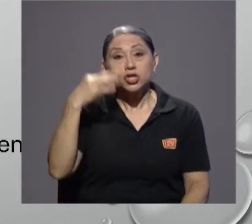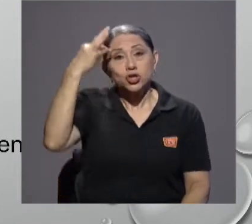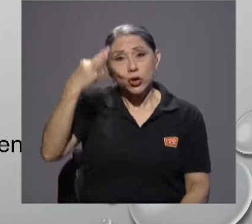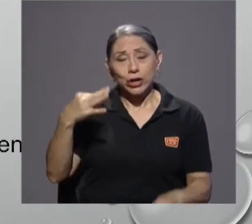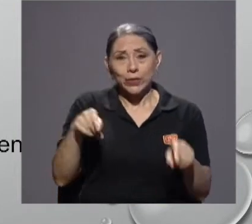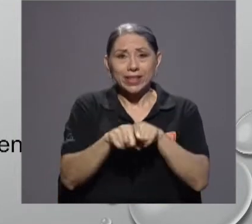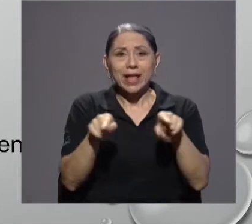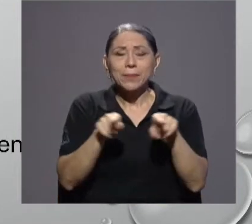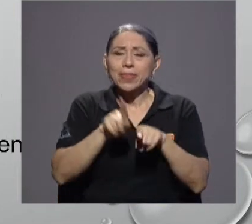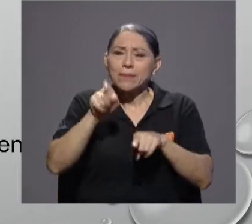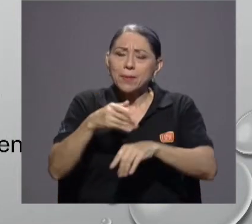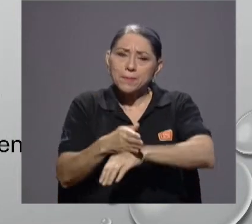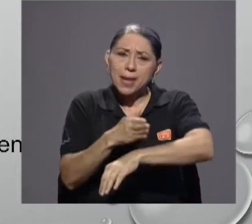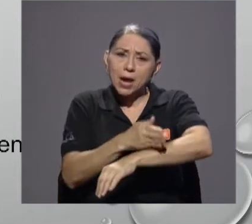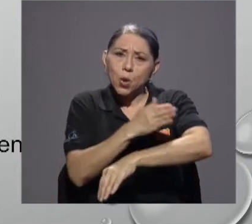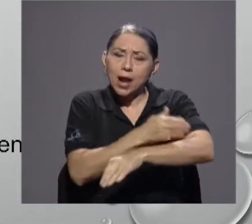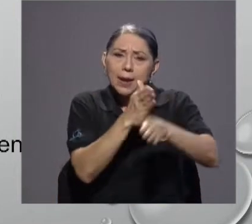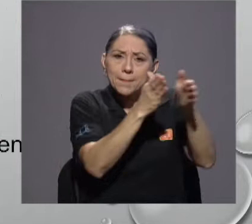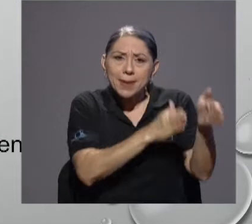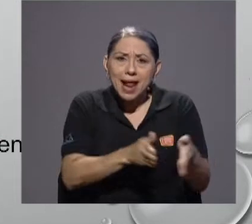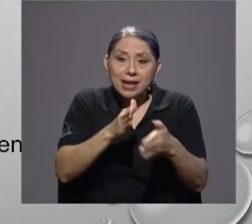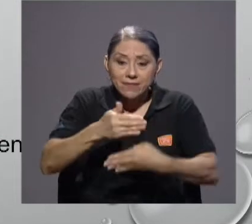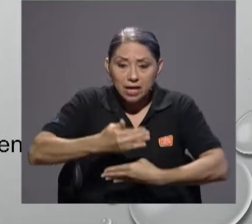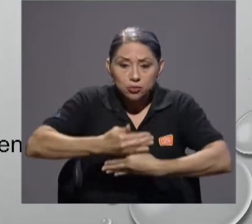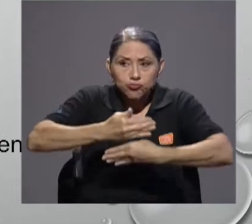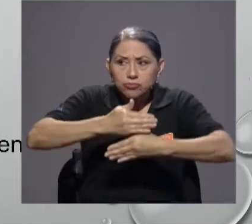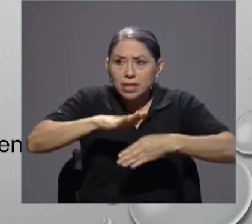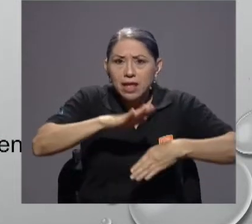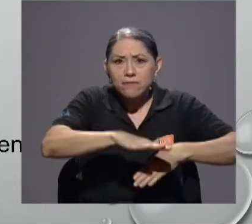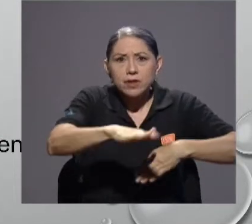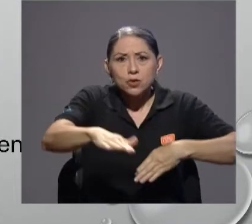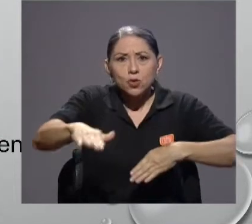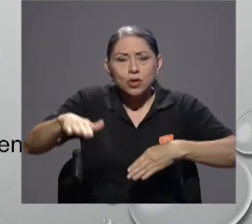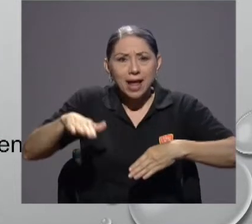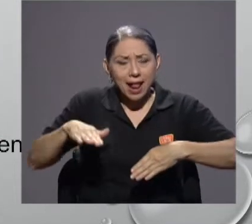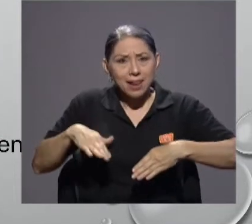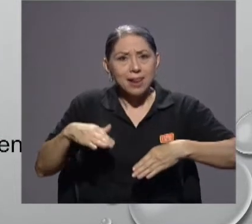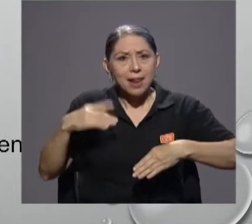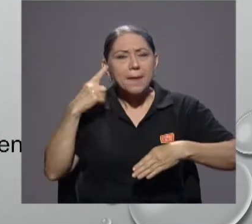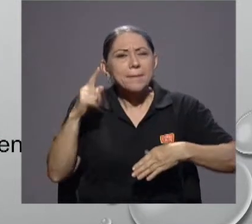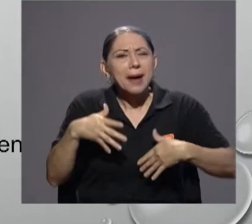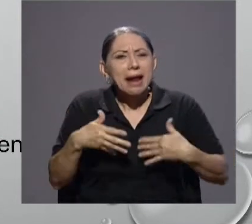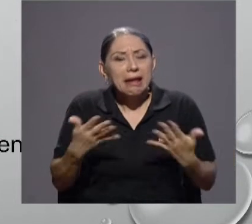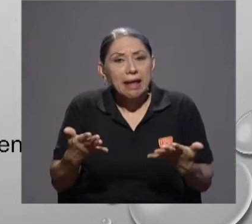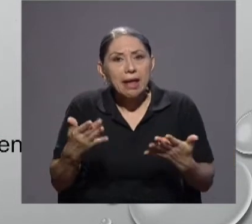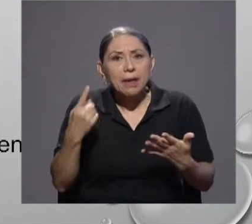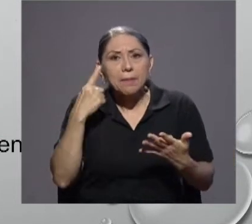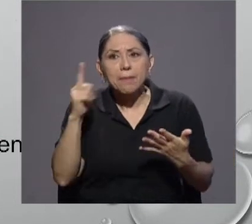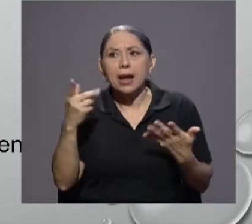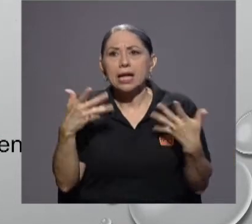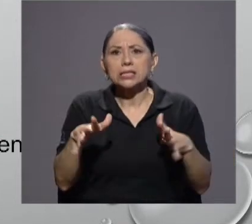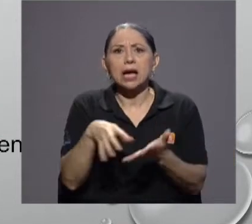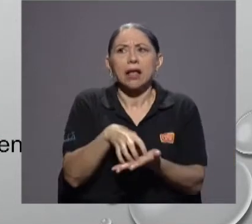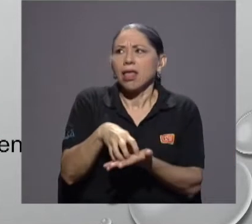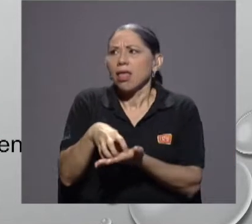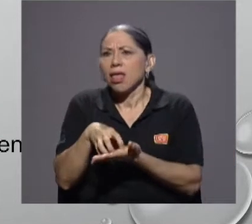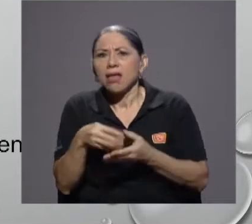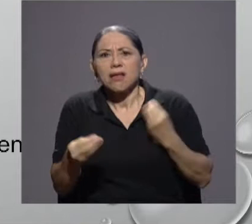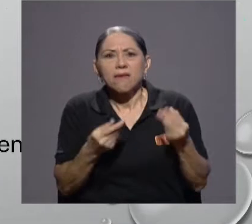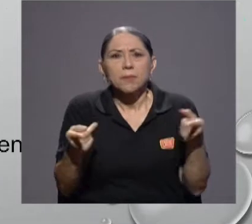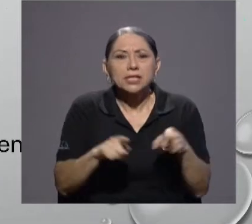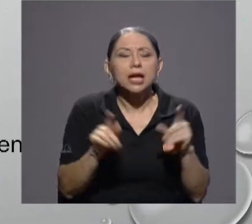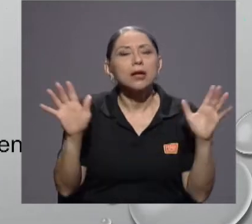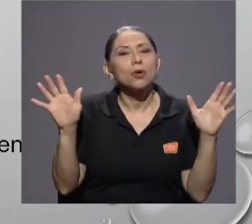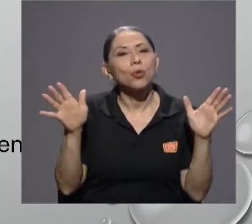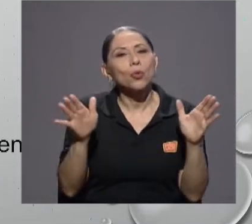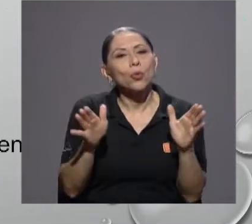tenemos que mejorar la planificación territorial, sobre todo para bajar la incertidumbre. Los planes reguladores y todos